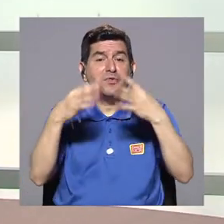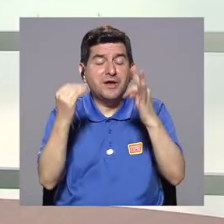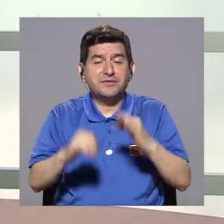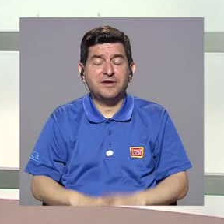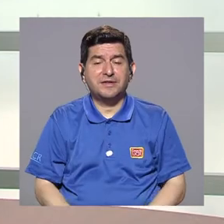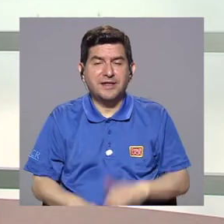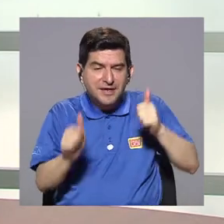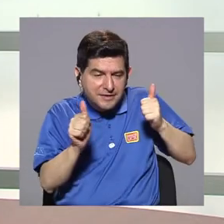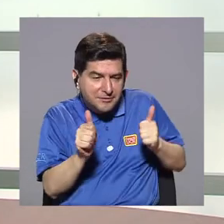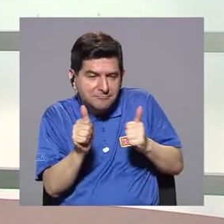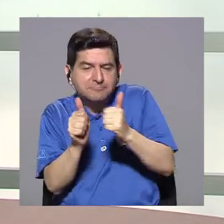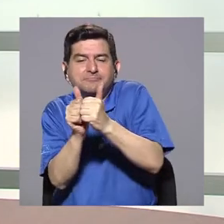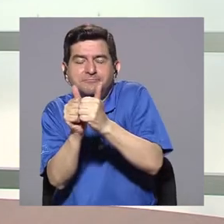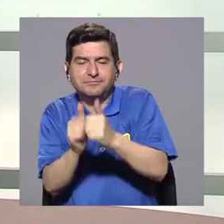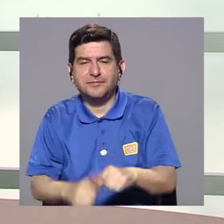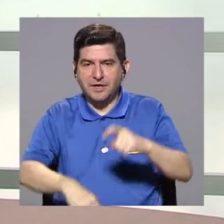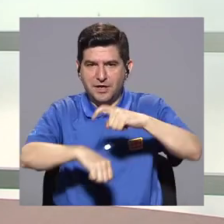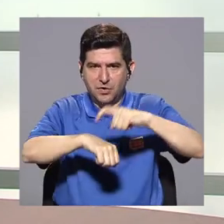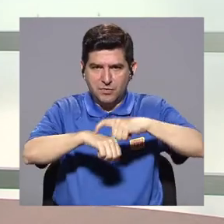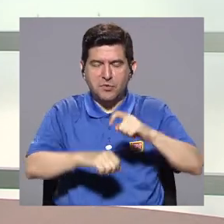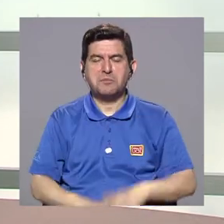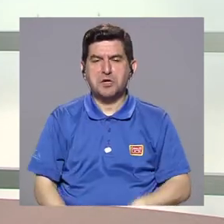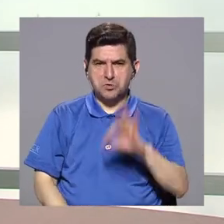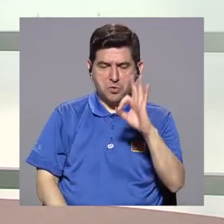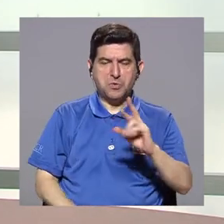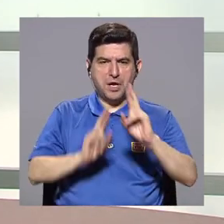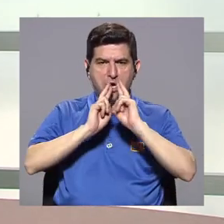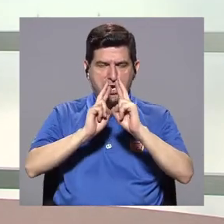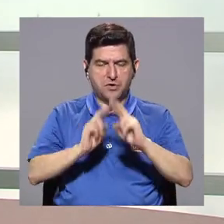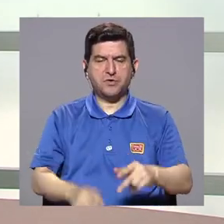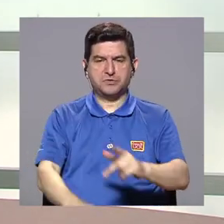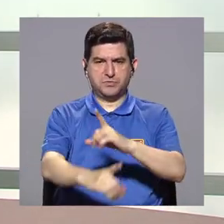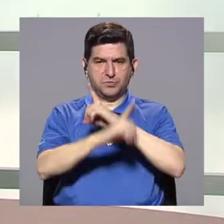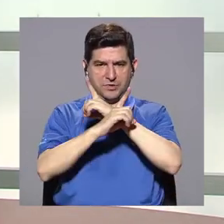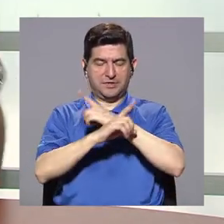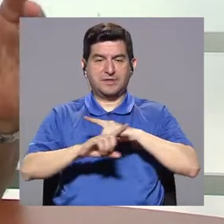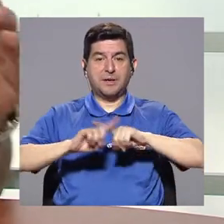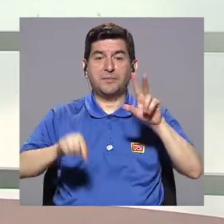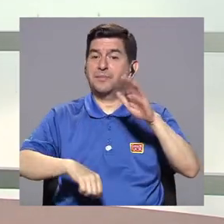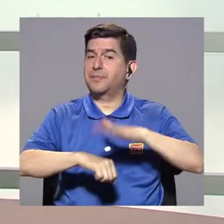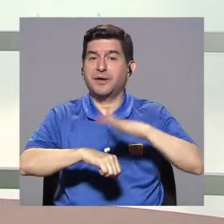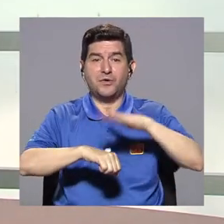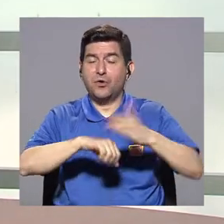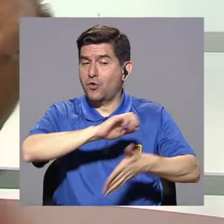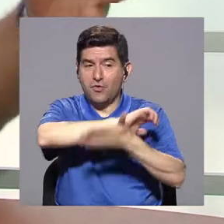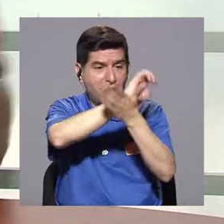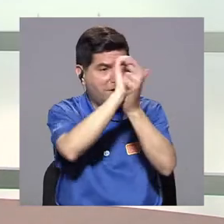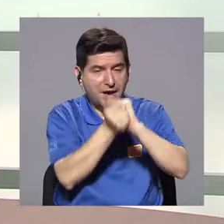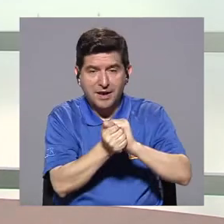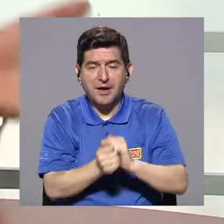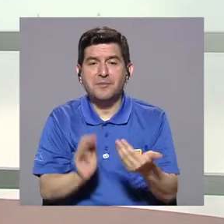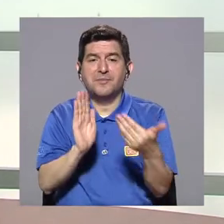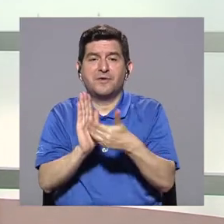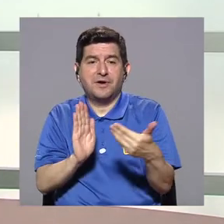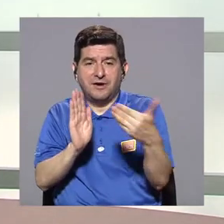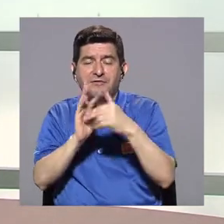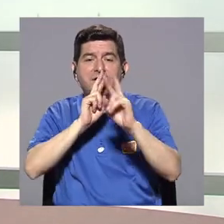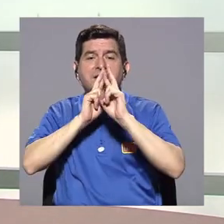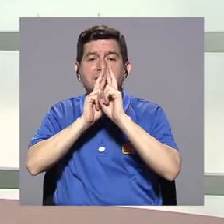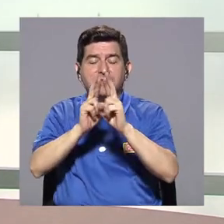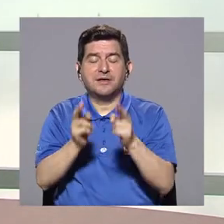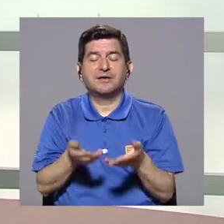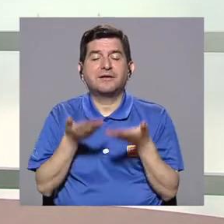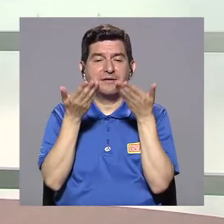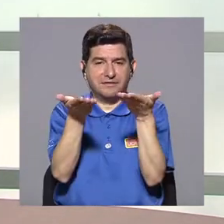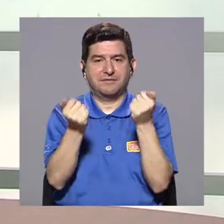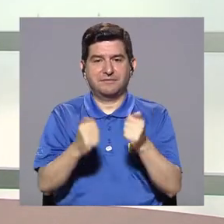y atajar o alcanzarlos en un punto donde sea suficiente para la respuesta inmune, pero que no permita que los cambios alteren